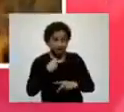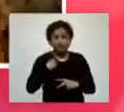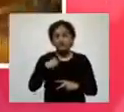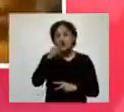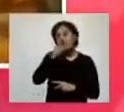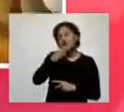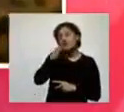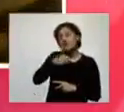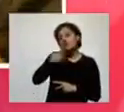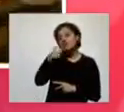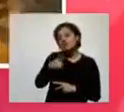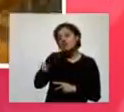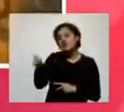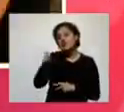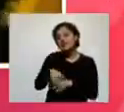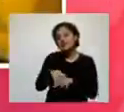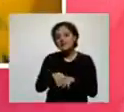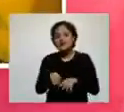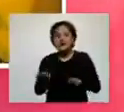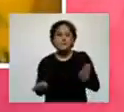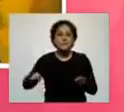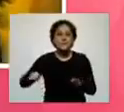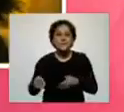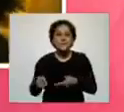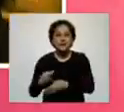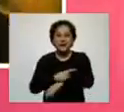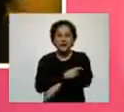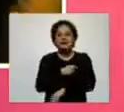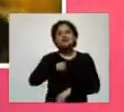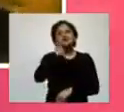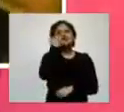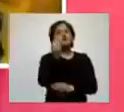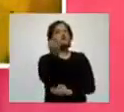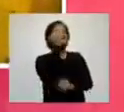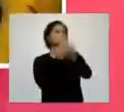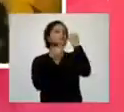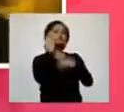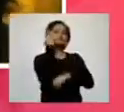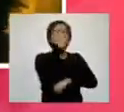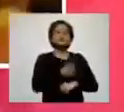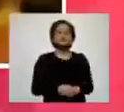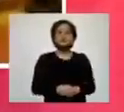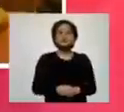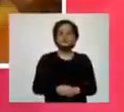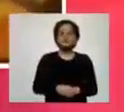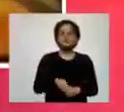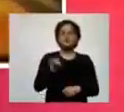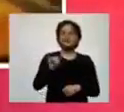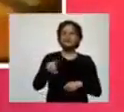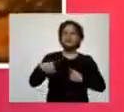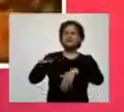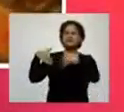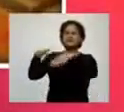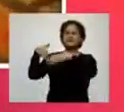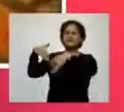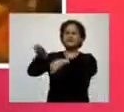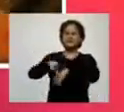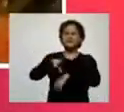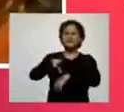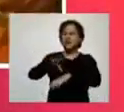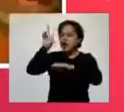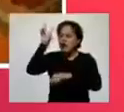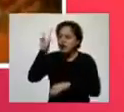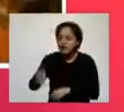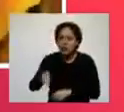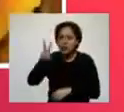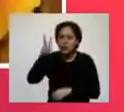me quiero ver hermosa. Sí, sí, llévatelo. Después me lo... ¡Oh, no! ¡Sácate